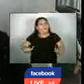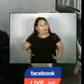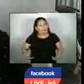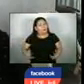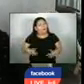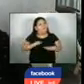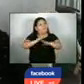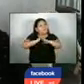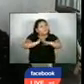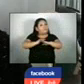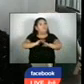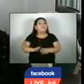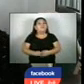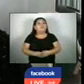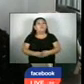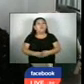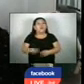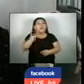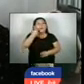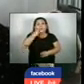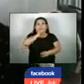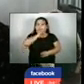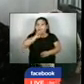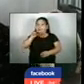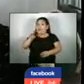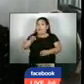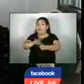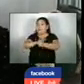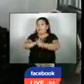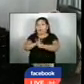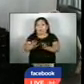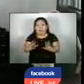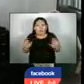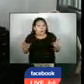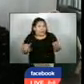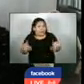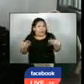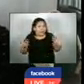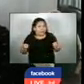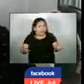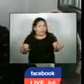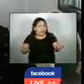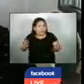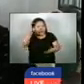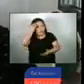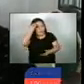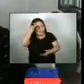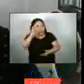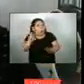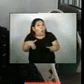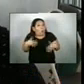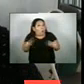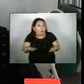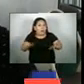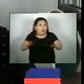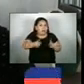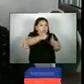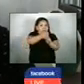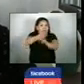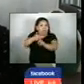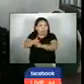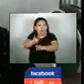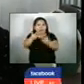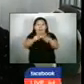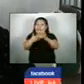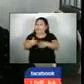poco de la enfermedad, ¿verdad?, porque no tenemos una a ciencia cierta cómo funciona en cada organismo